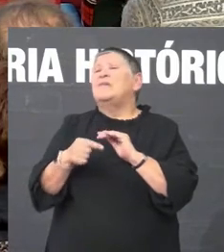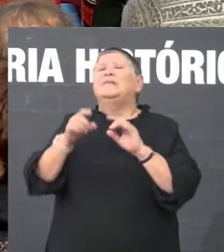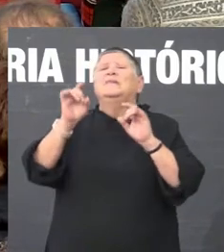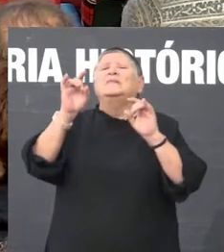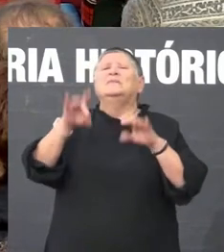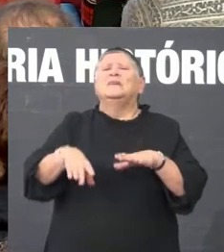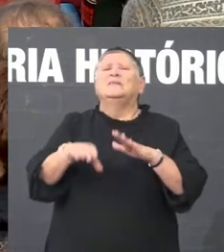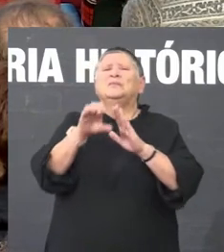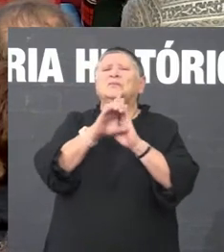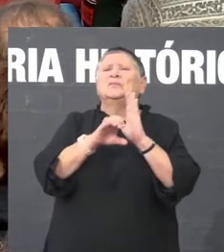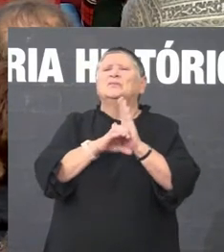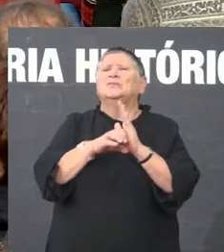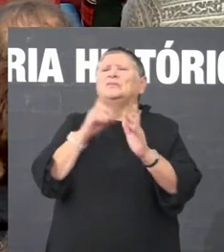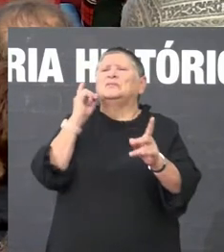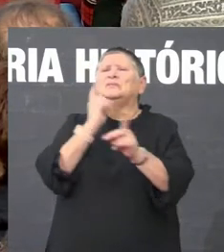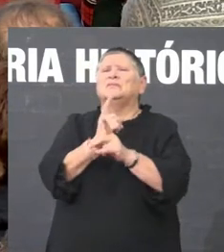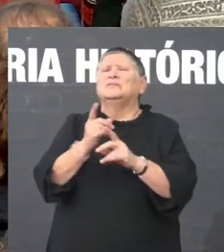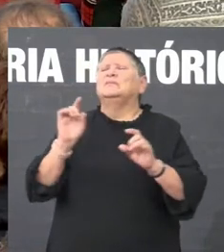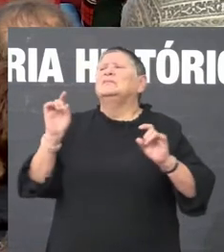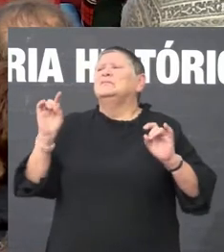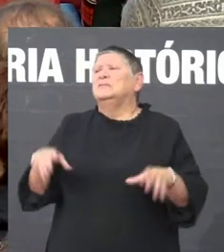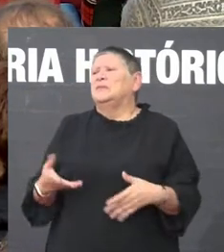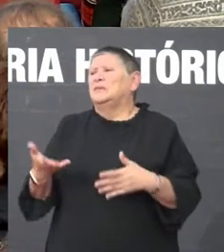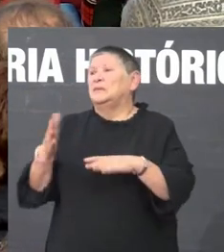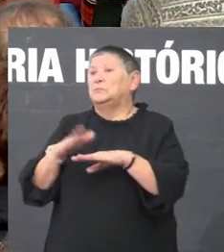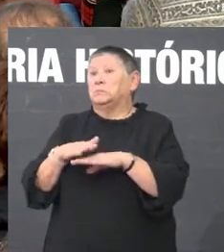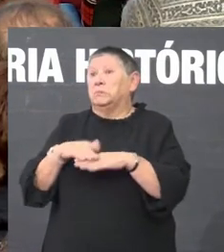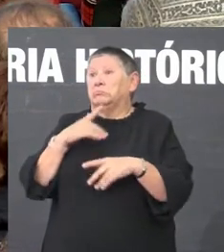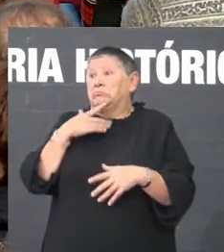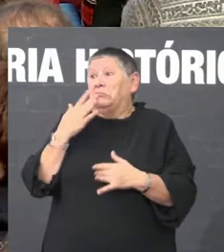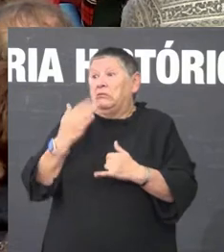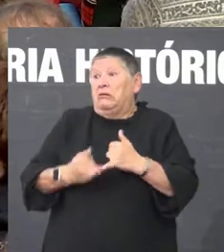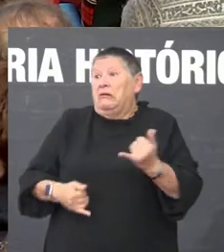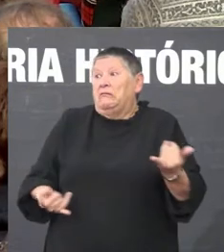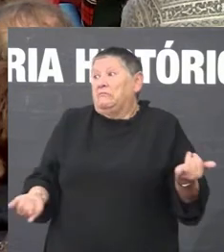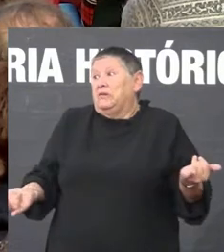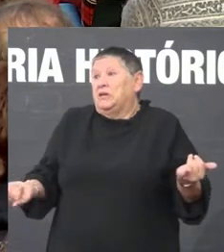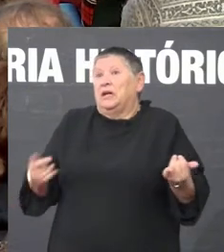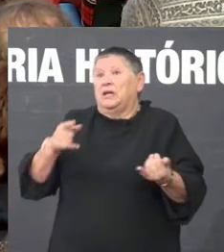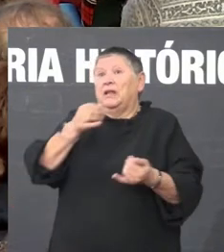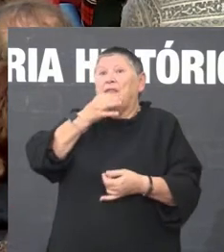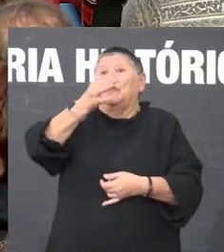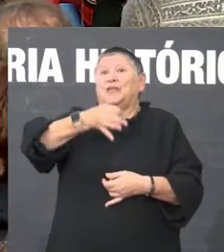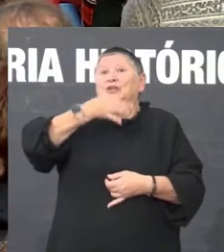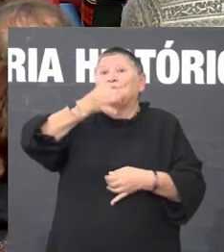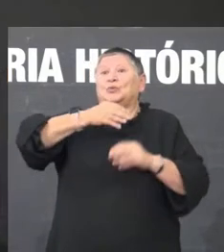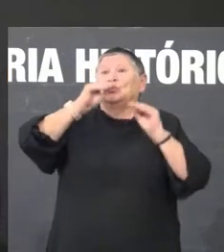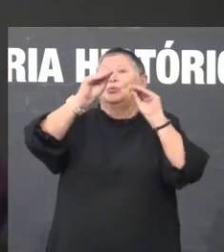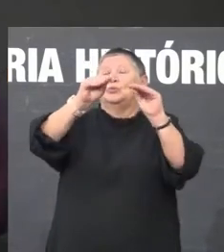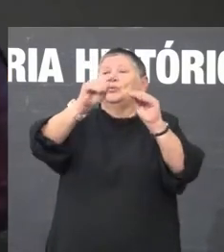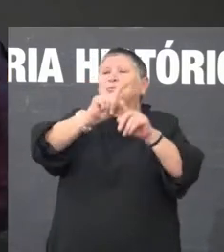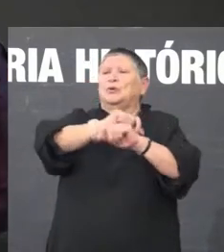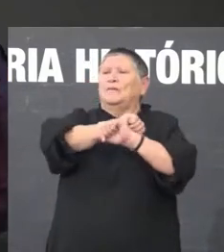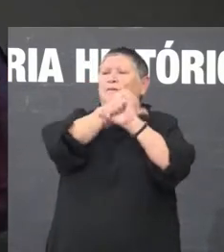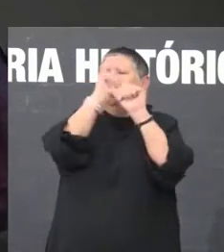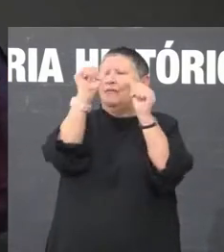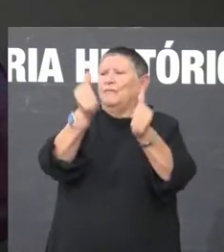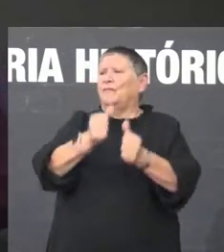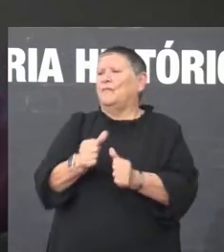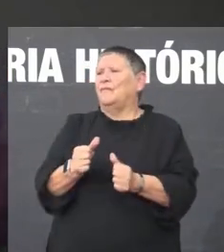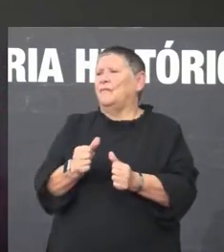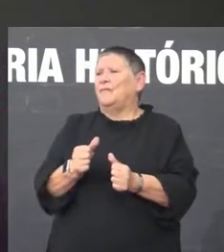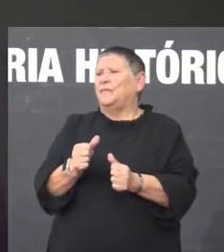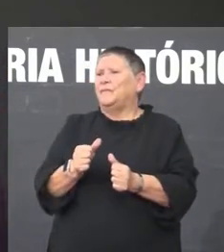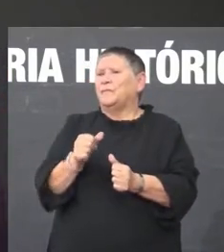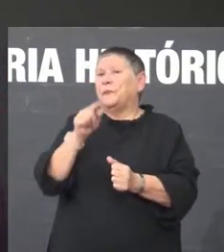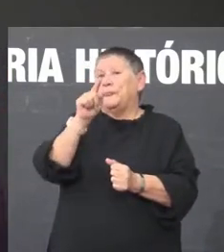constitucionalismo? Porque es que al final lo han acabado identificando en el discurso con una manera de ver España. Eso